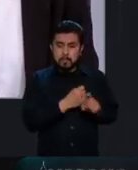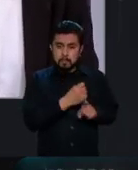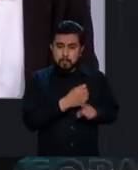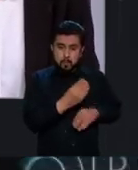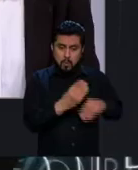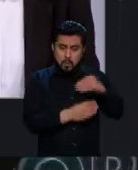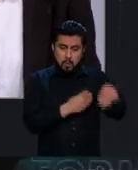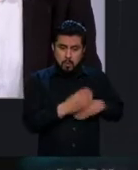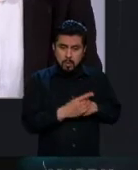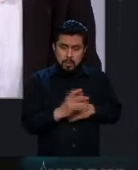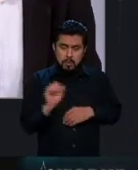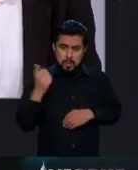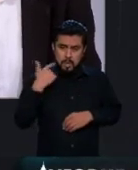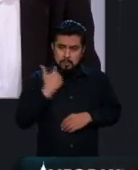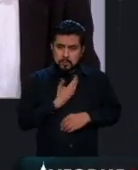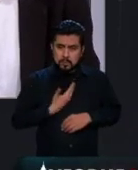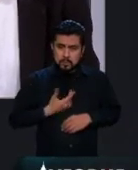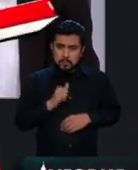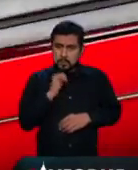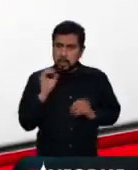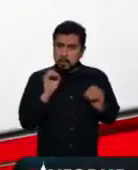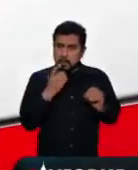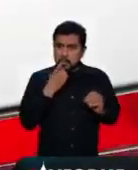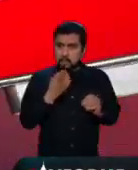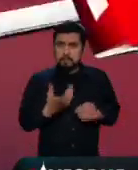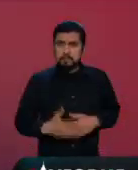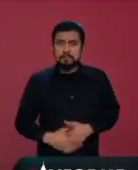a lo largo de varios sexenios.